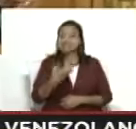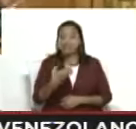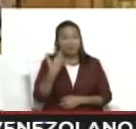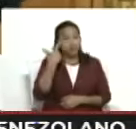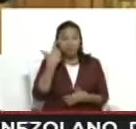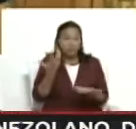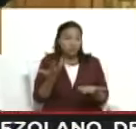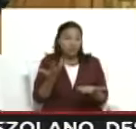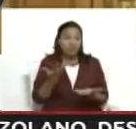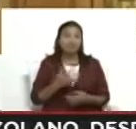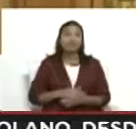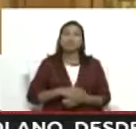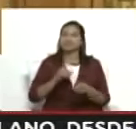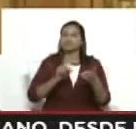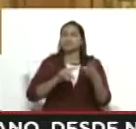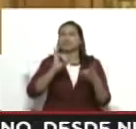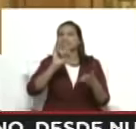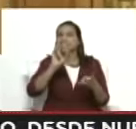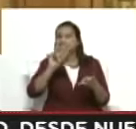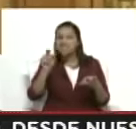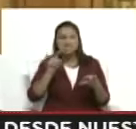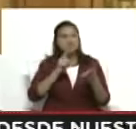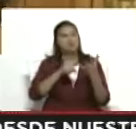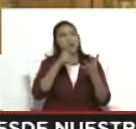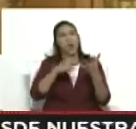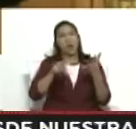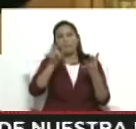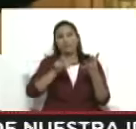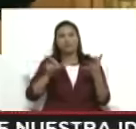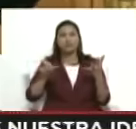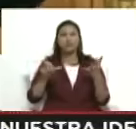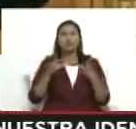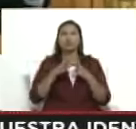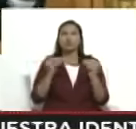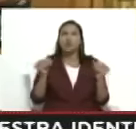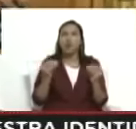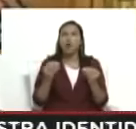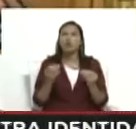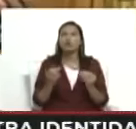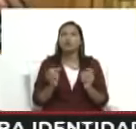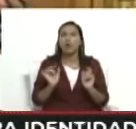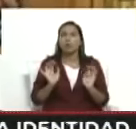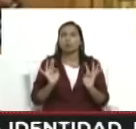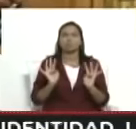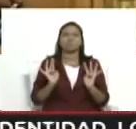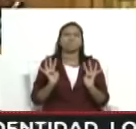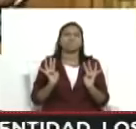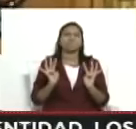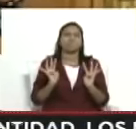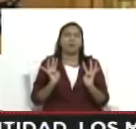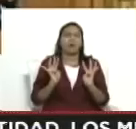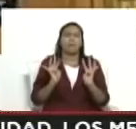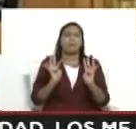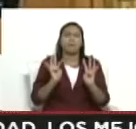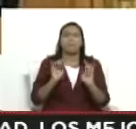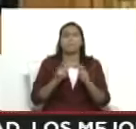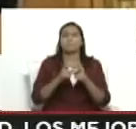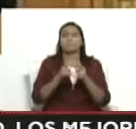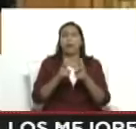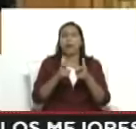Iri, cansé decir. Y comenzó aquello tan bonito del pueblo en la